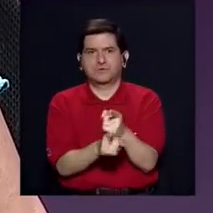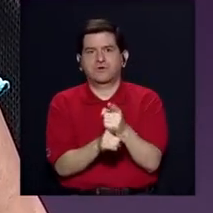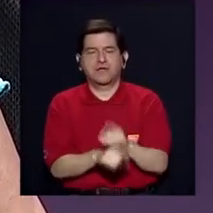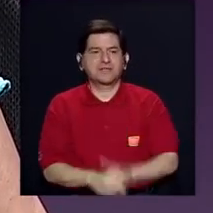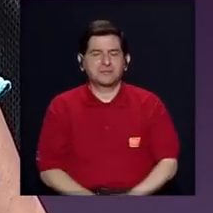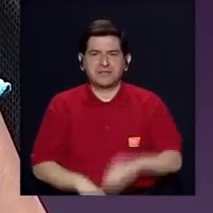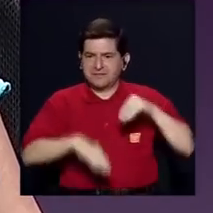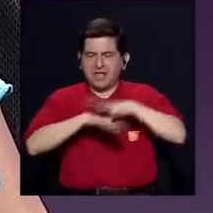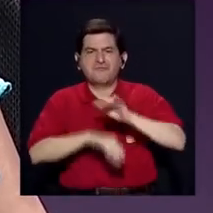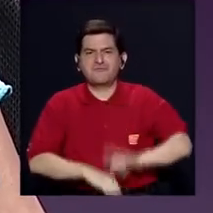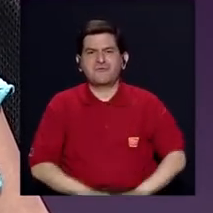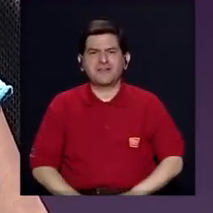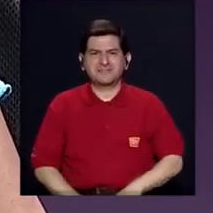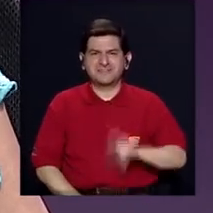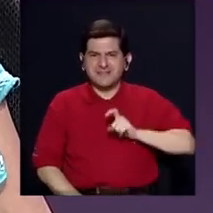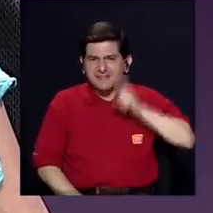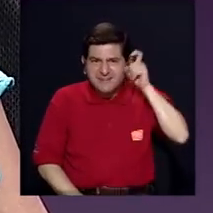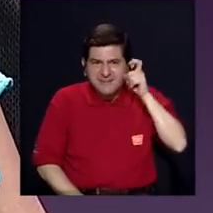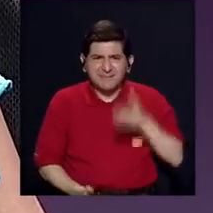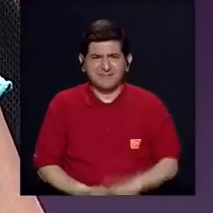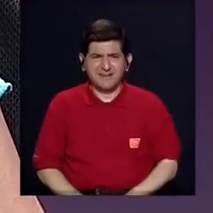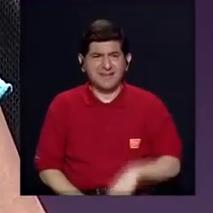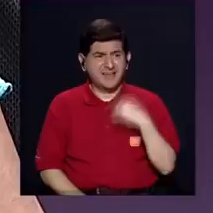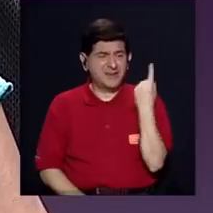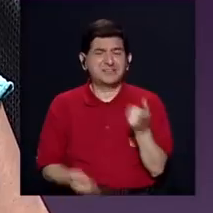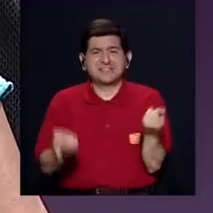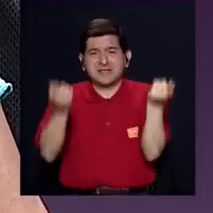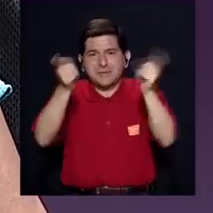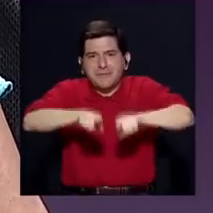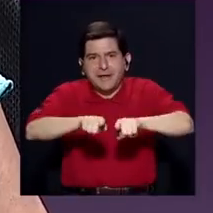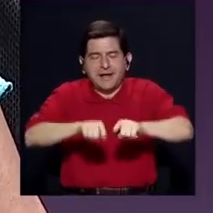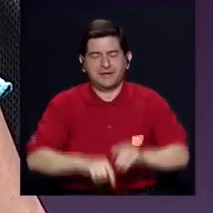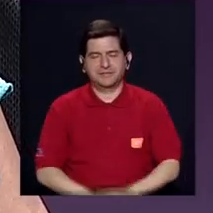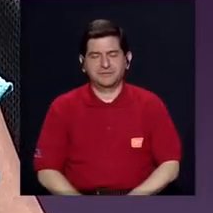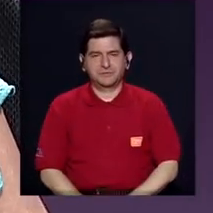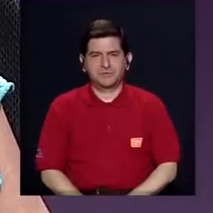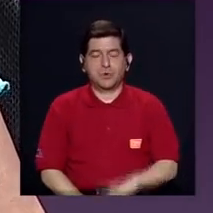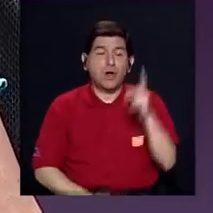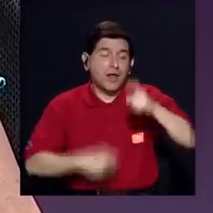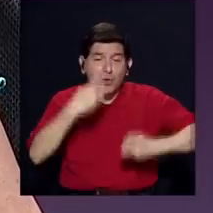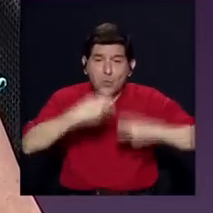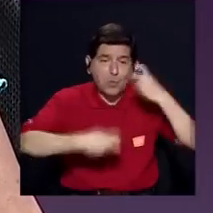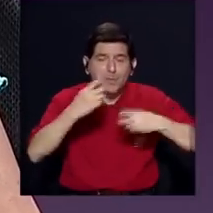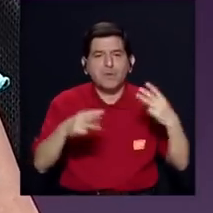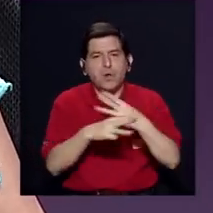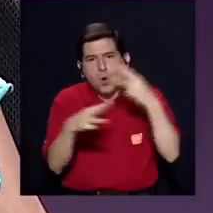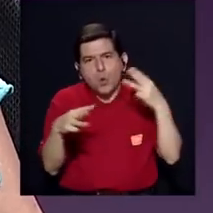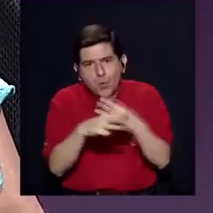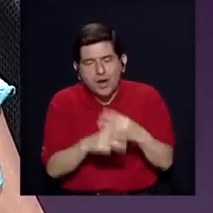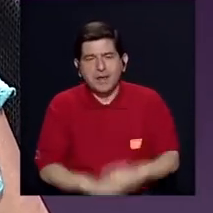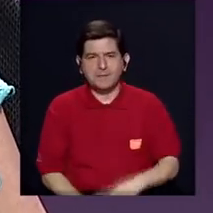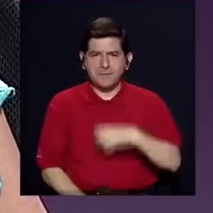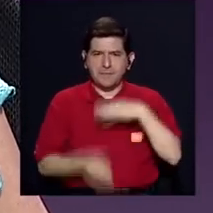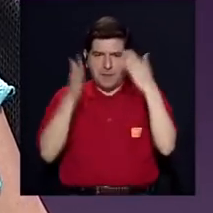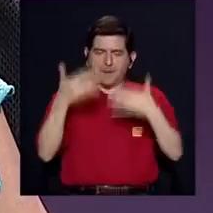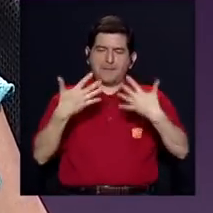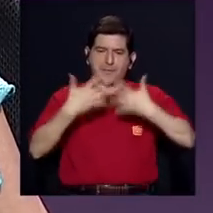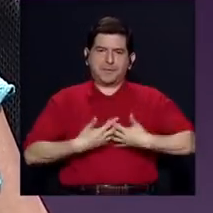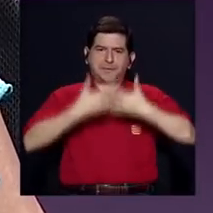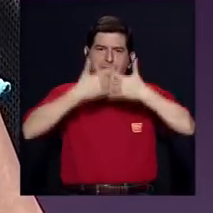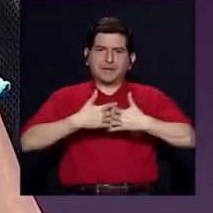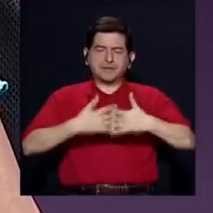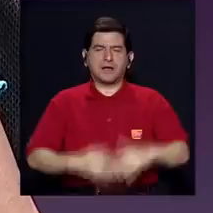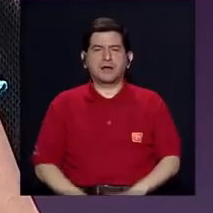sexistas porque siempre para poner un caso concreto en un problema matemático el dueño de la empresa